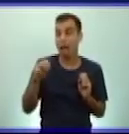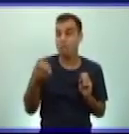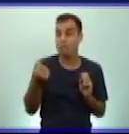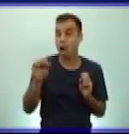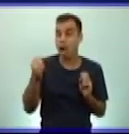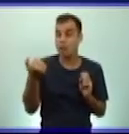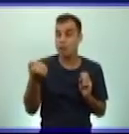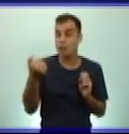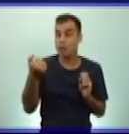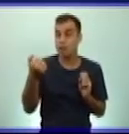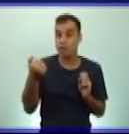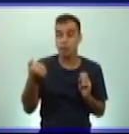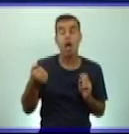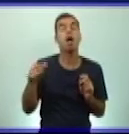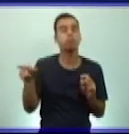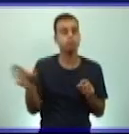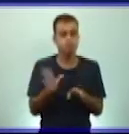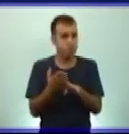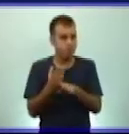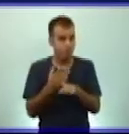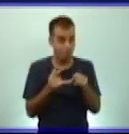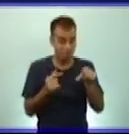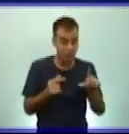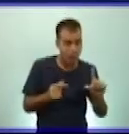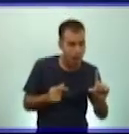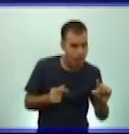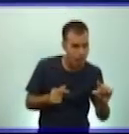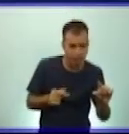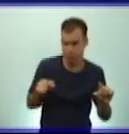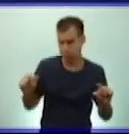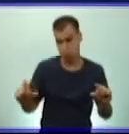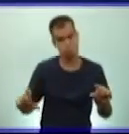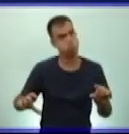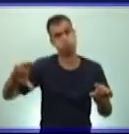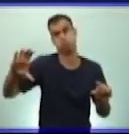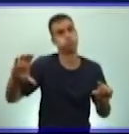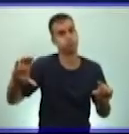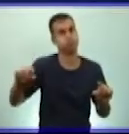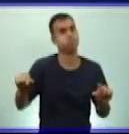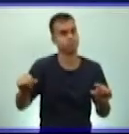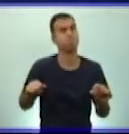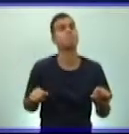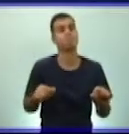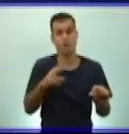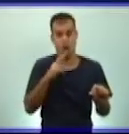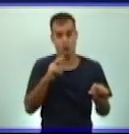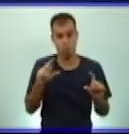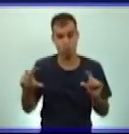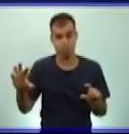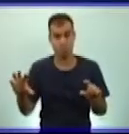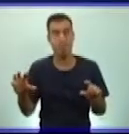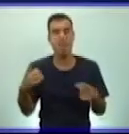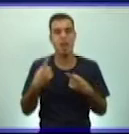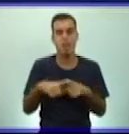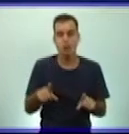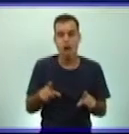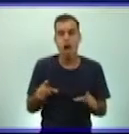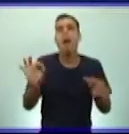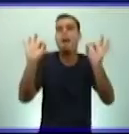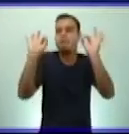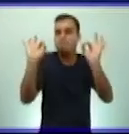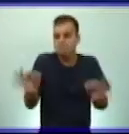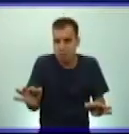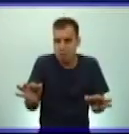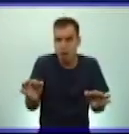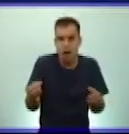La masa del caso 1 es menor que la masa en el caso 2, pero vamos a suministrarle la